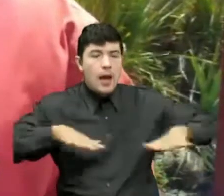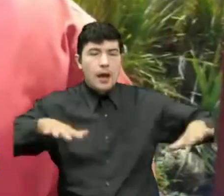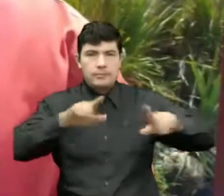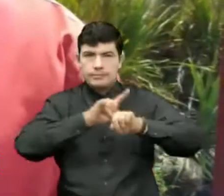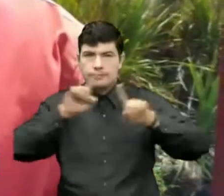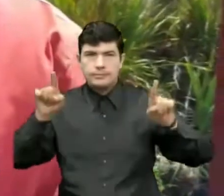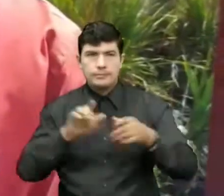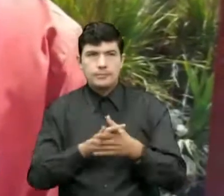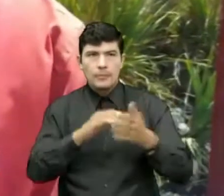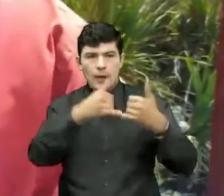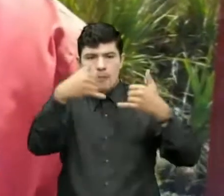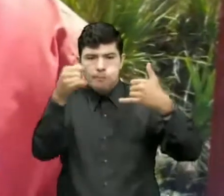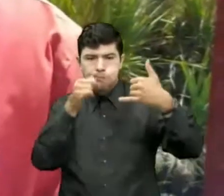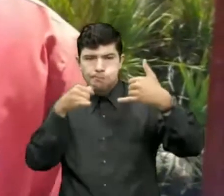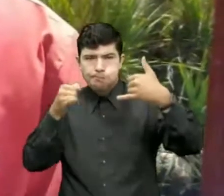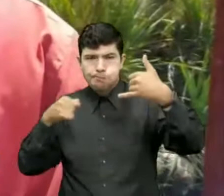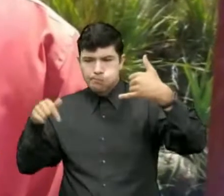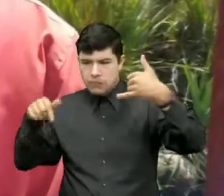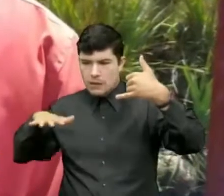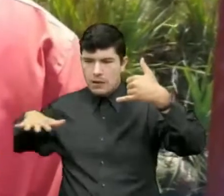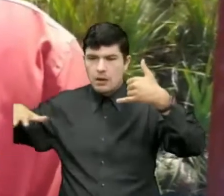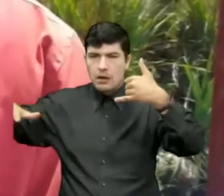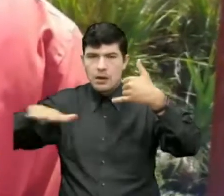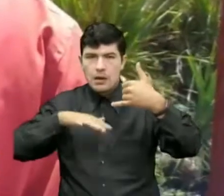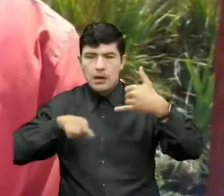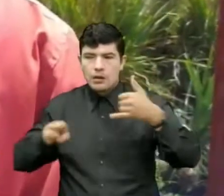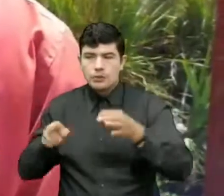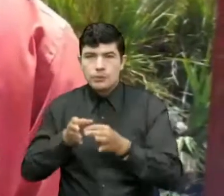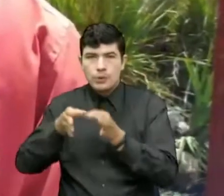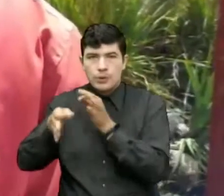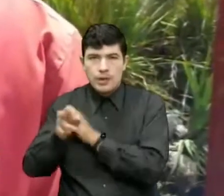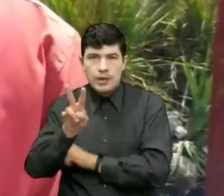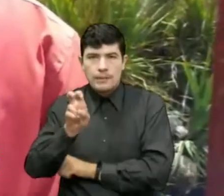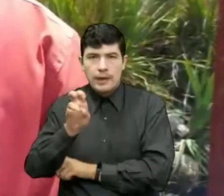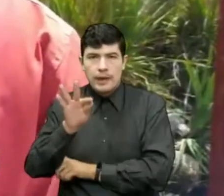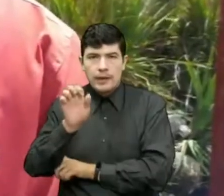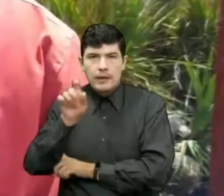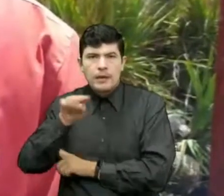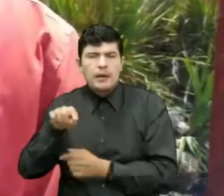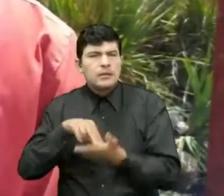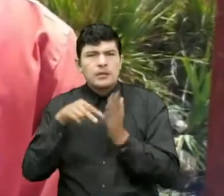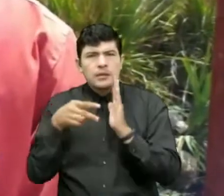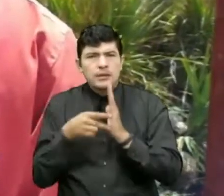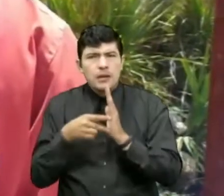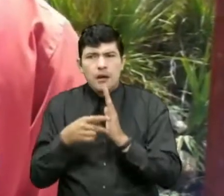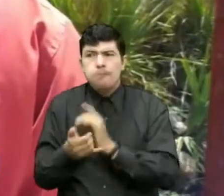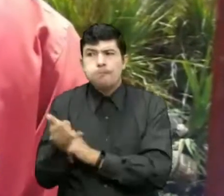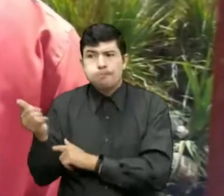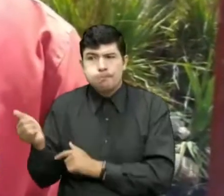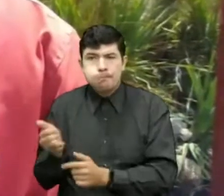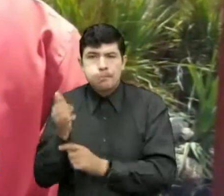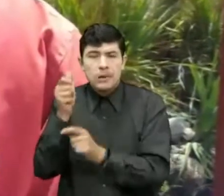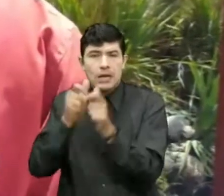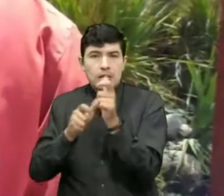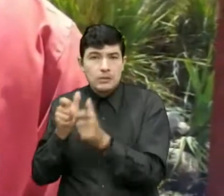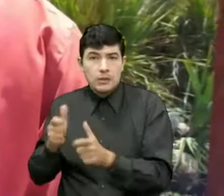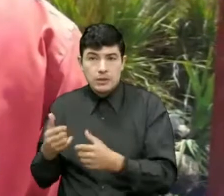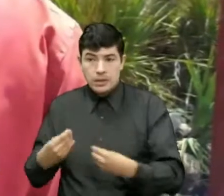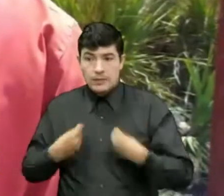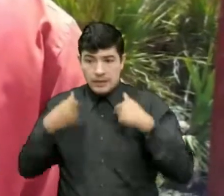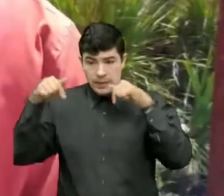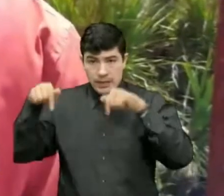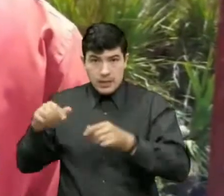páramo posiblemente está cubriendo el casco urbano del municipio de Betas. ¿Qué quiere decir? Que esta gente residente en